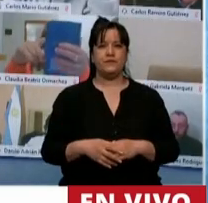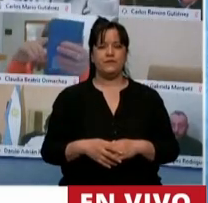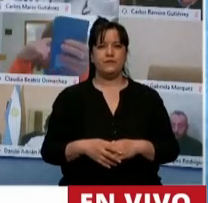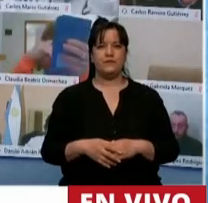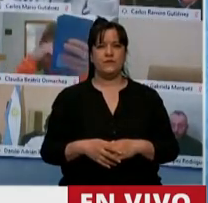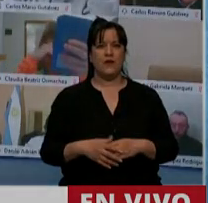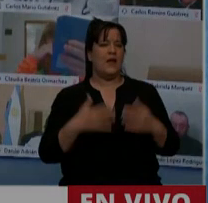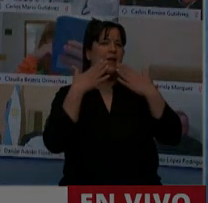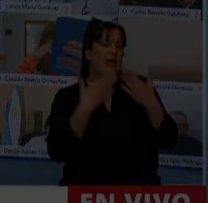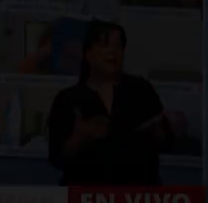Gracias, diputado.